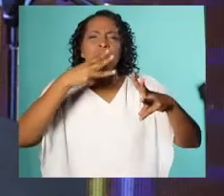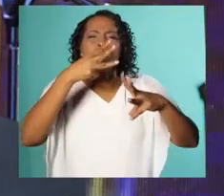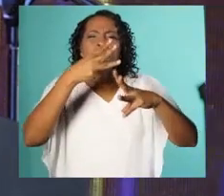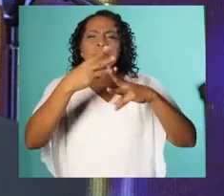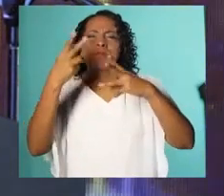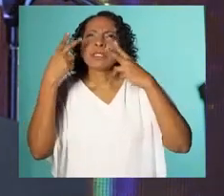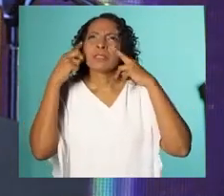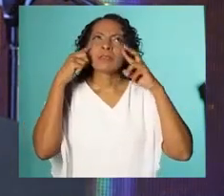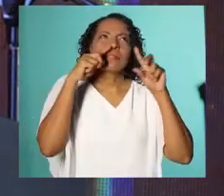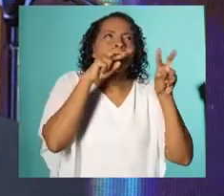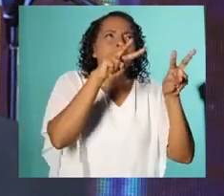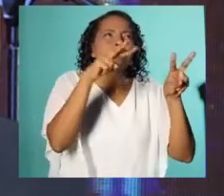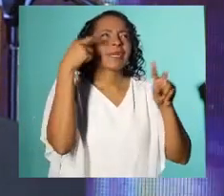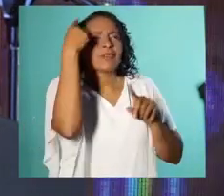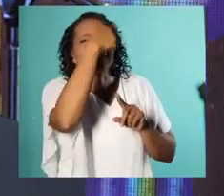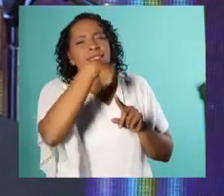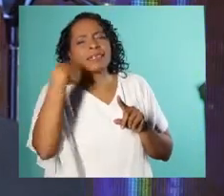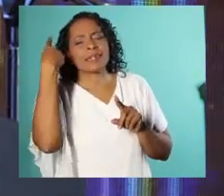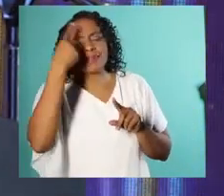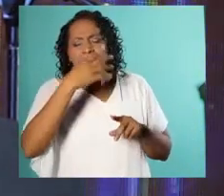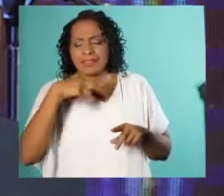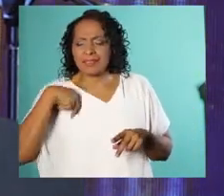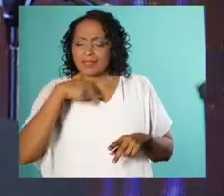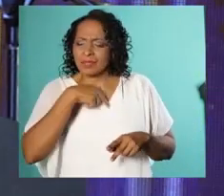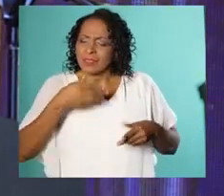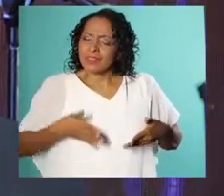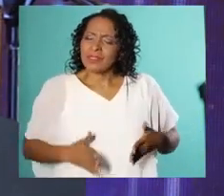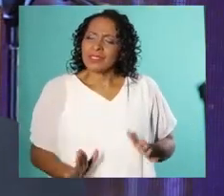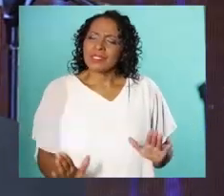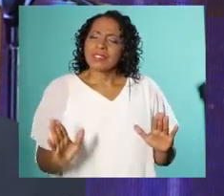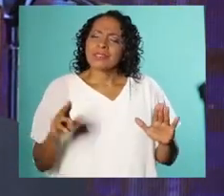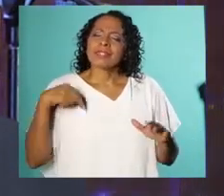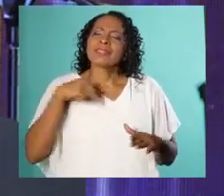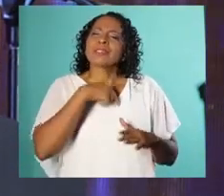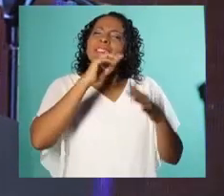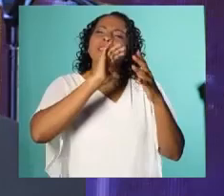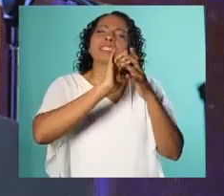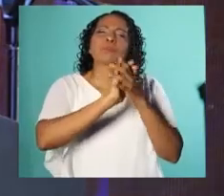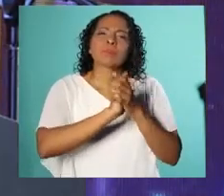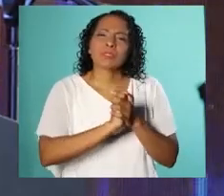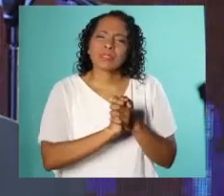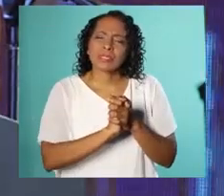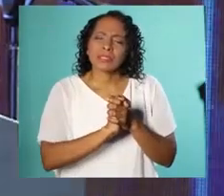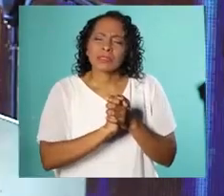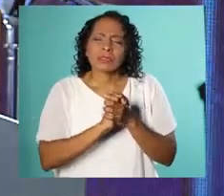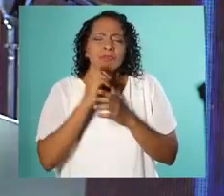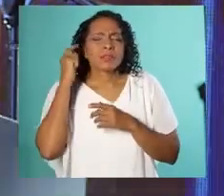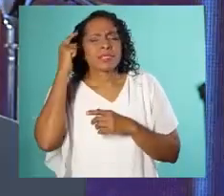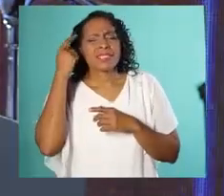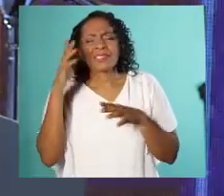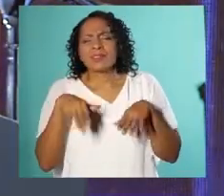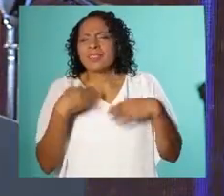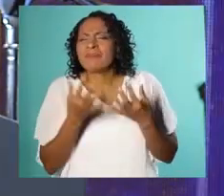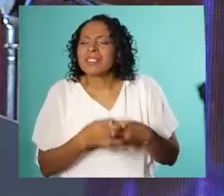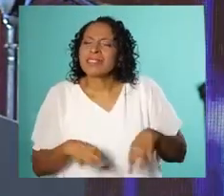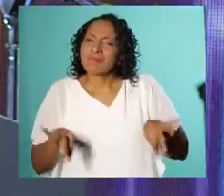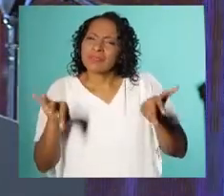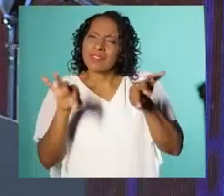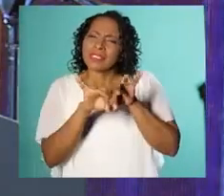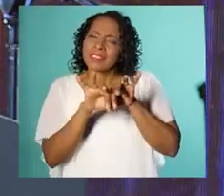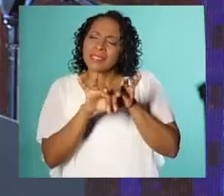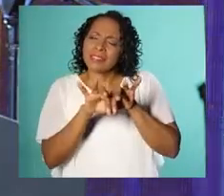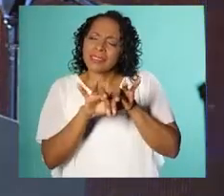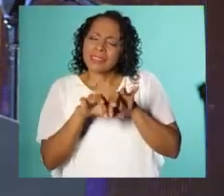para que pudiéramos ver a la cara a nuestros hijos, ver a nuestra esposa, darnos cuenta qué es lo más